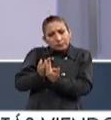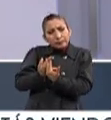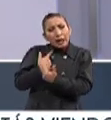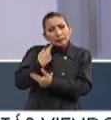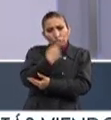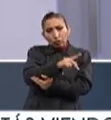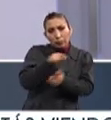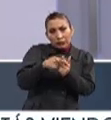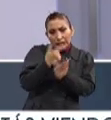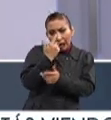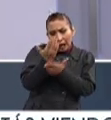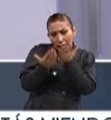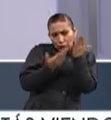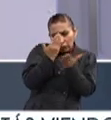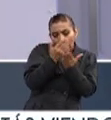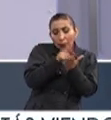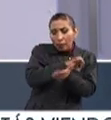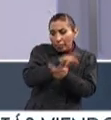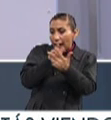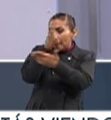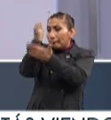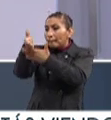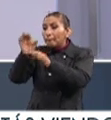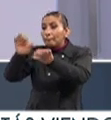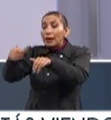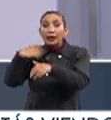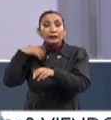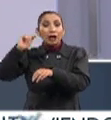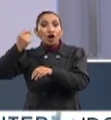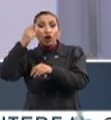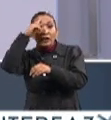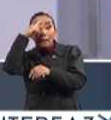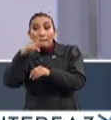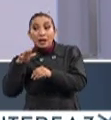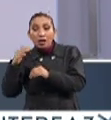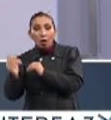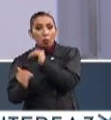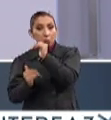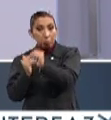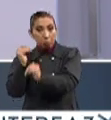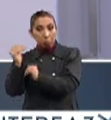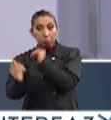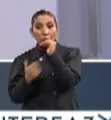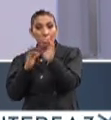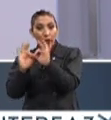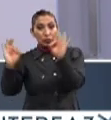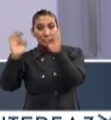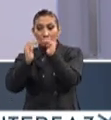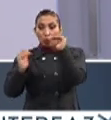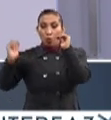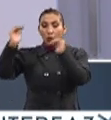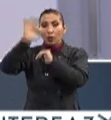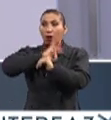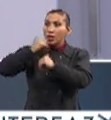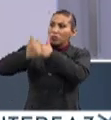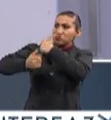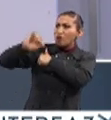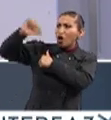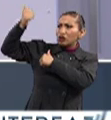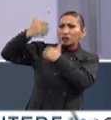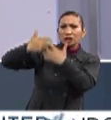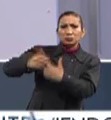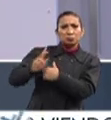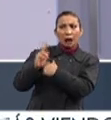desde tu inicio de tu carrera, y eso puede hacer de que la tecnología mexicana pueda ser importante y pueda competir contra